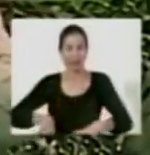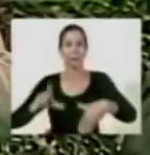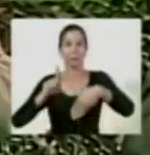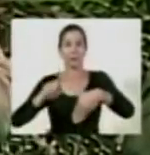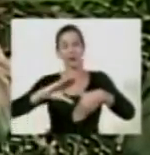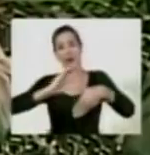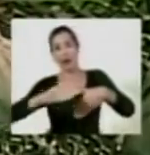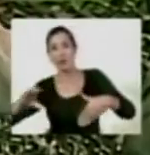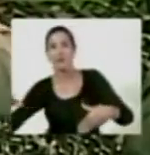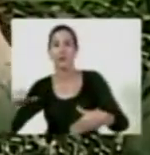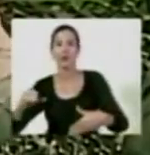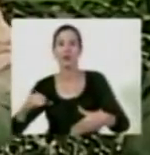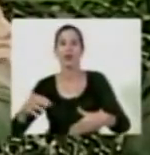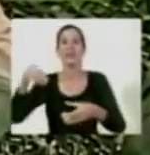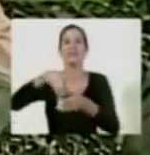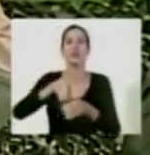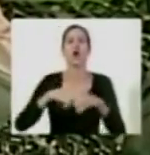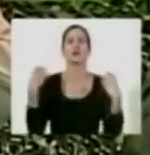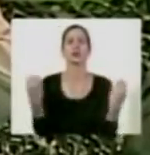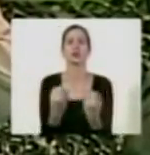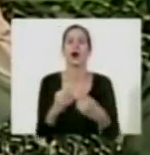ALBA, que es vanguardia